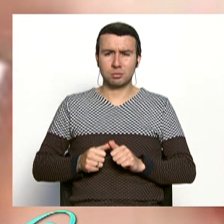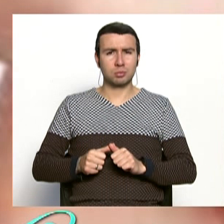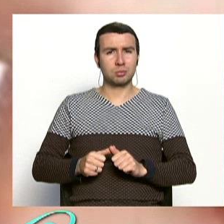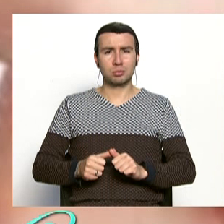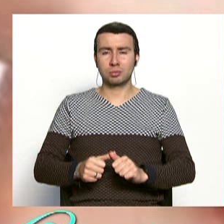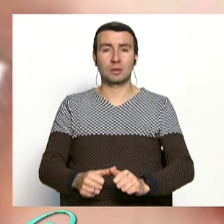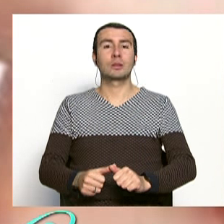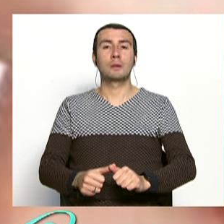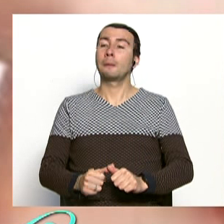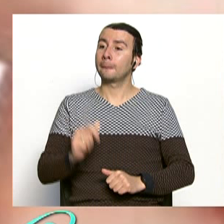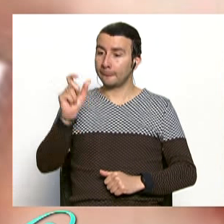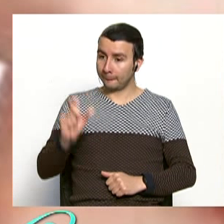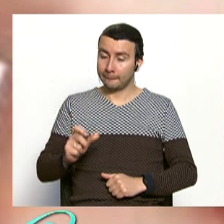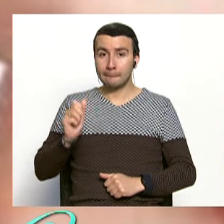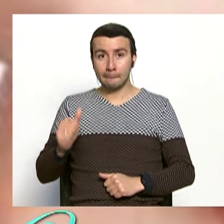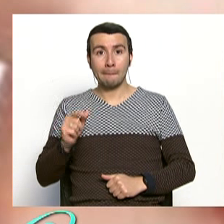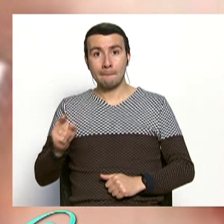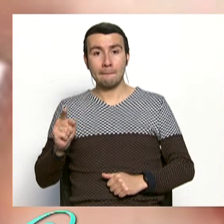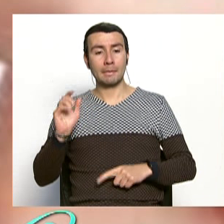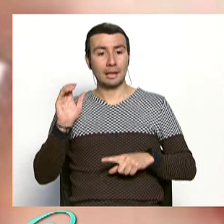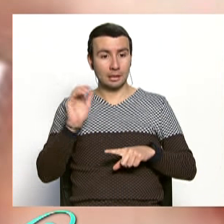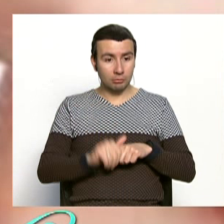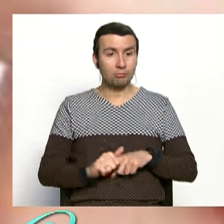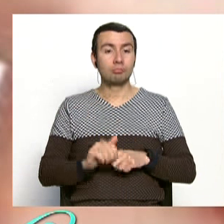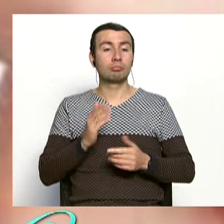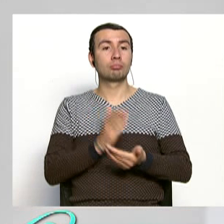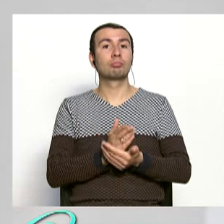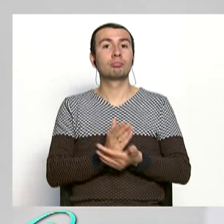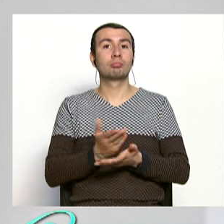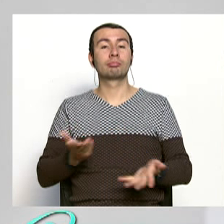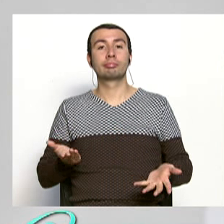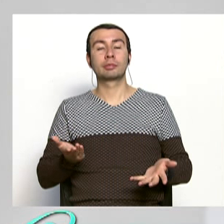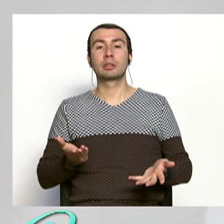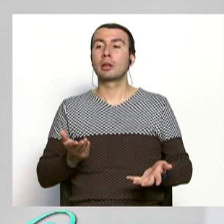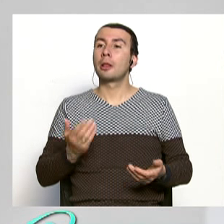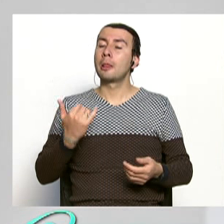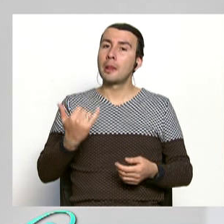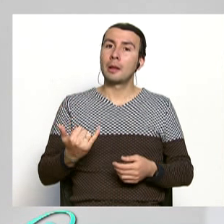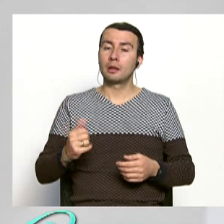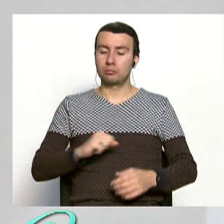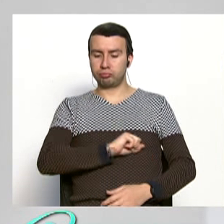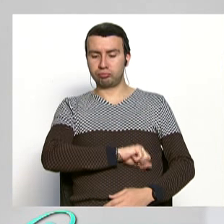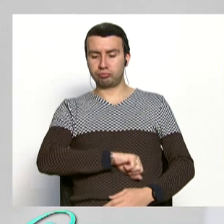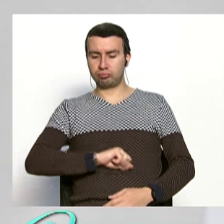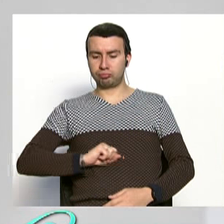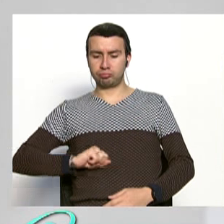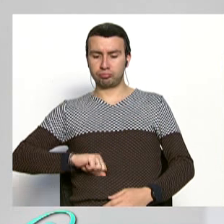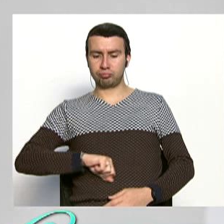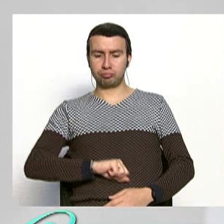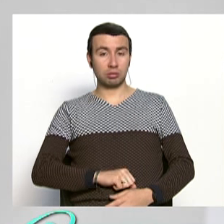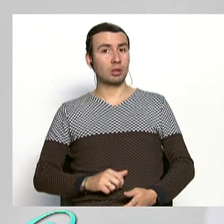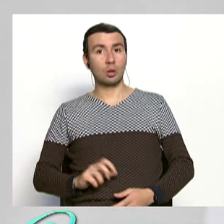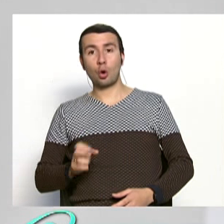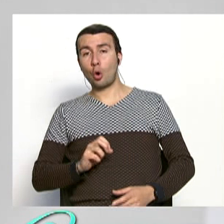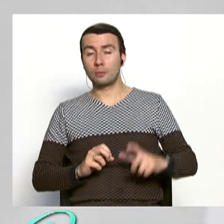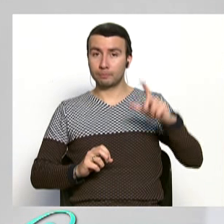entonces la persona ha pasado por citología por colposcopia la misma ecografía tras vaginal o